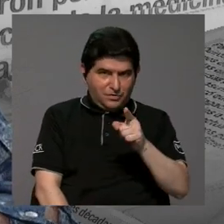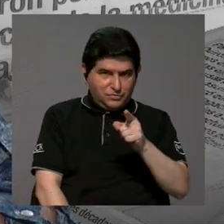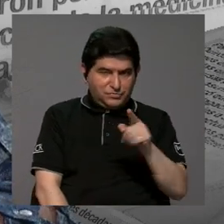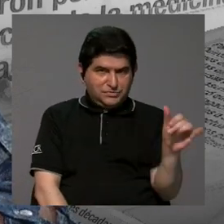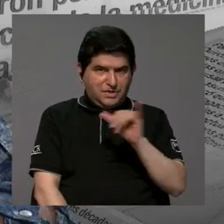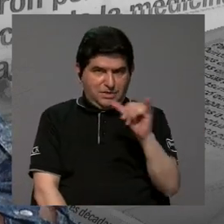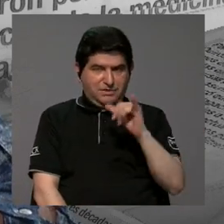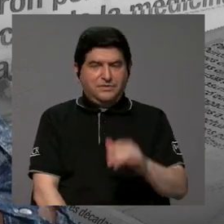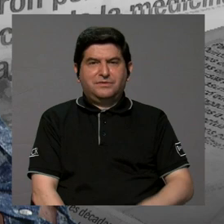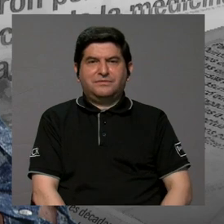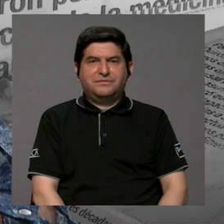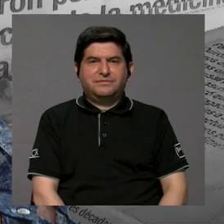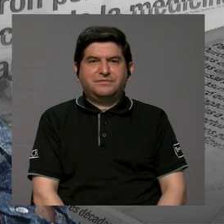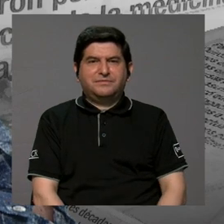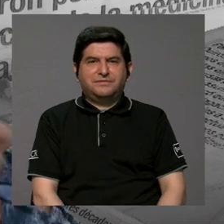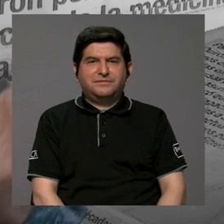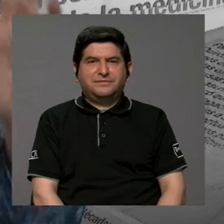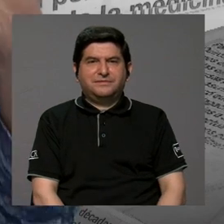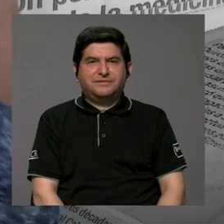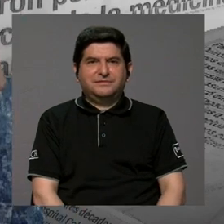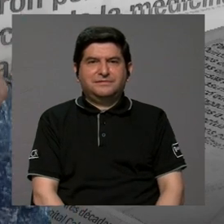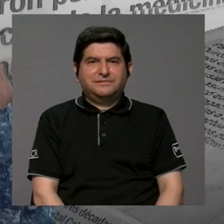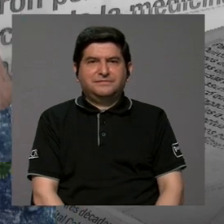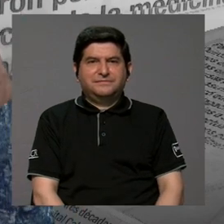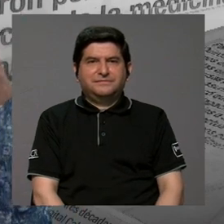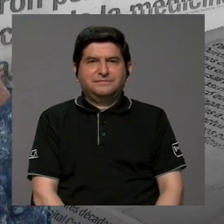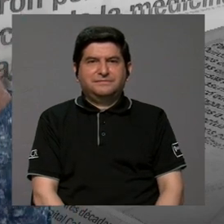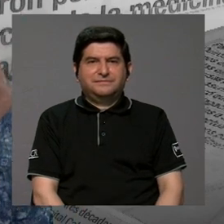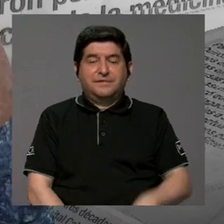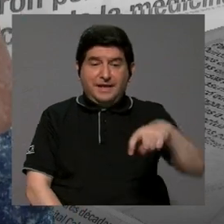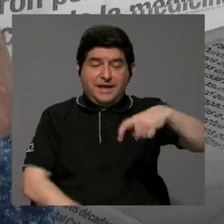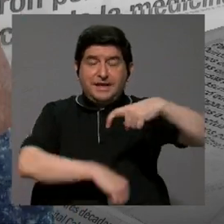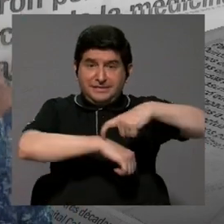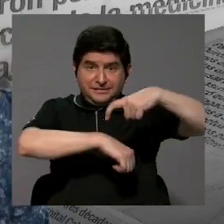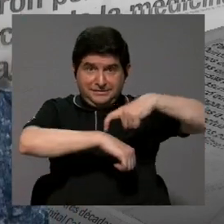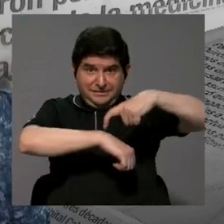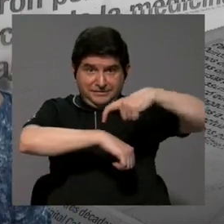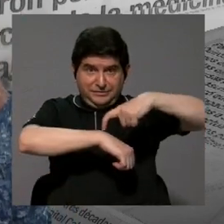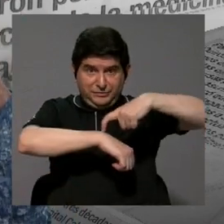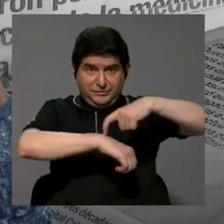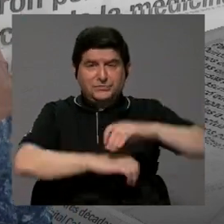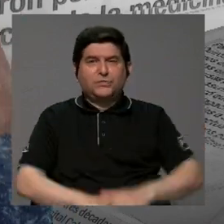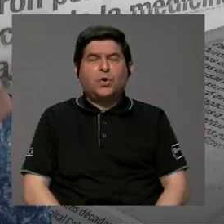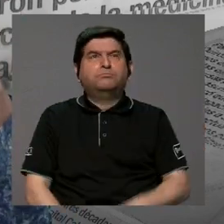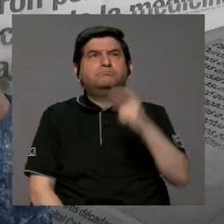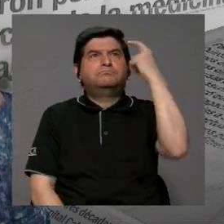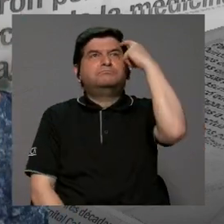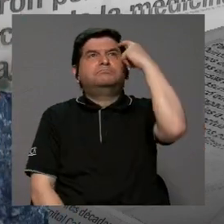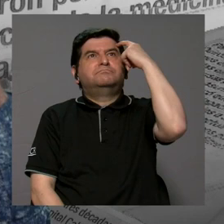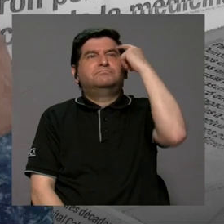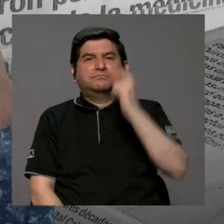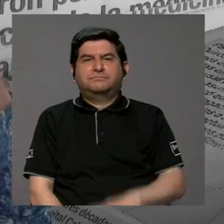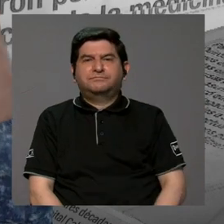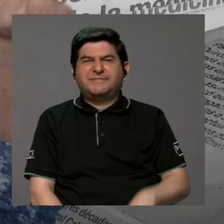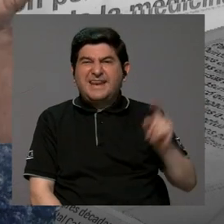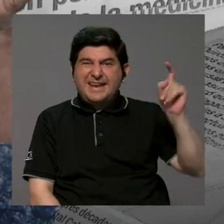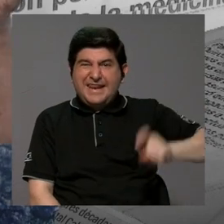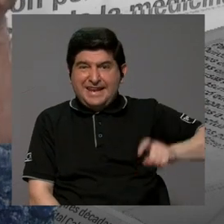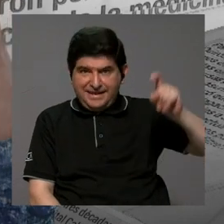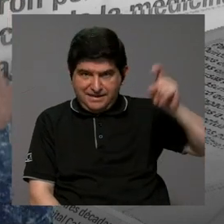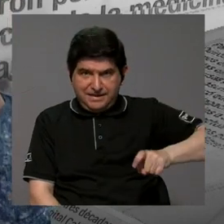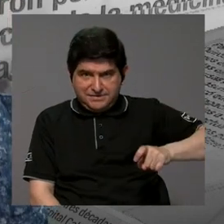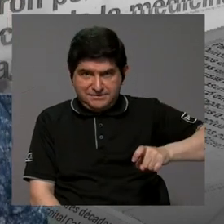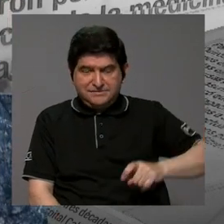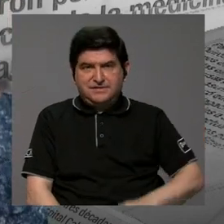Ustedes también están en este momento pensando que será